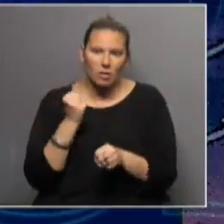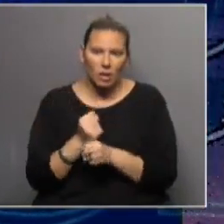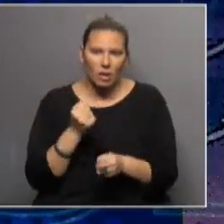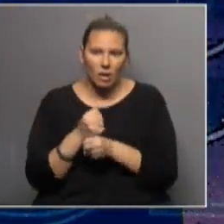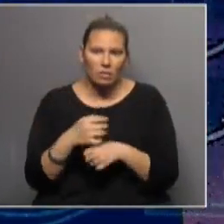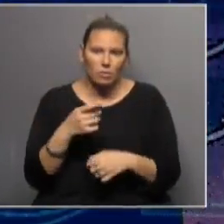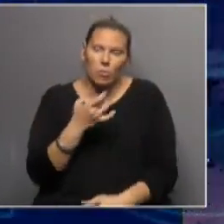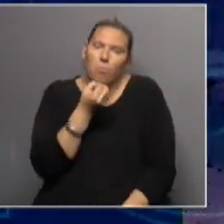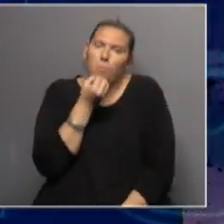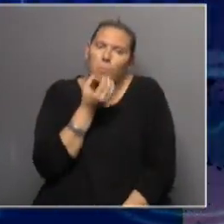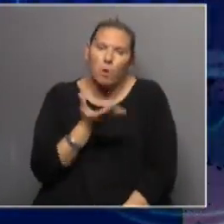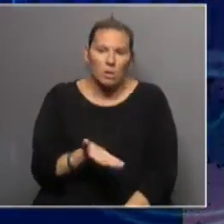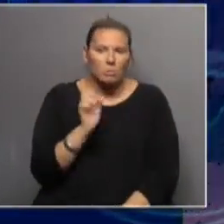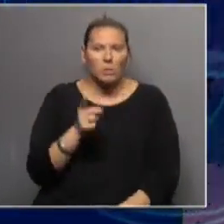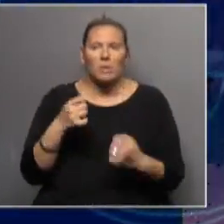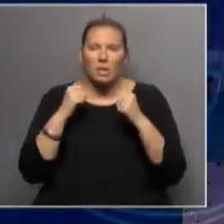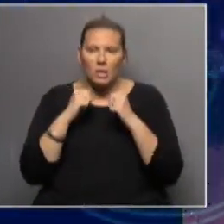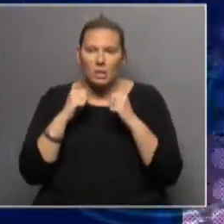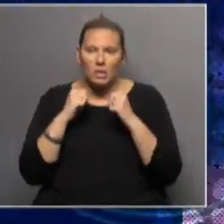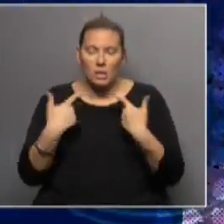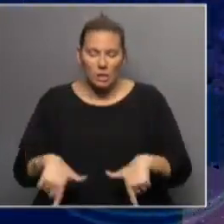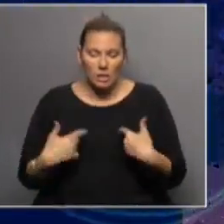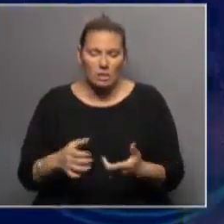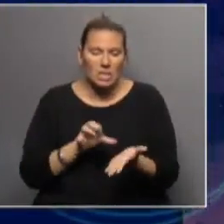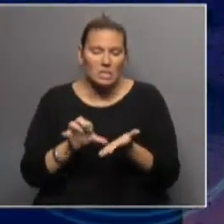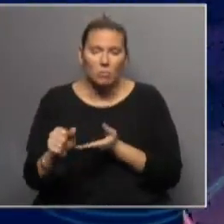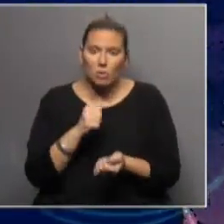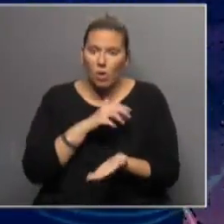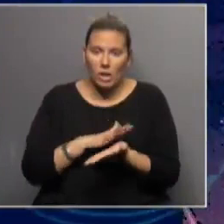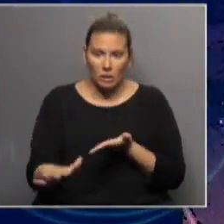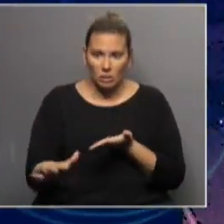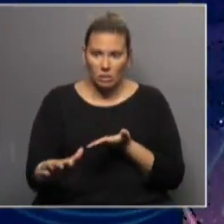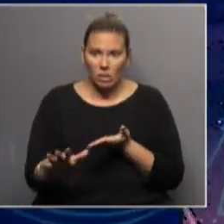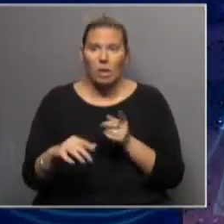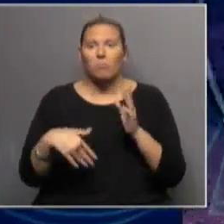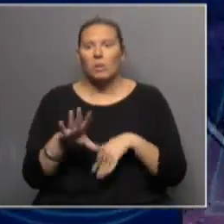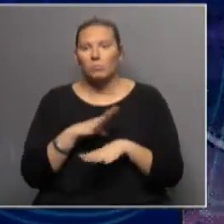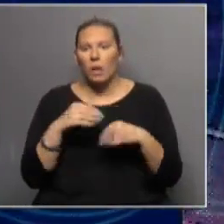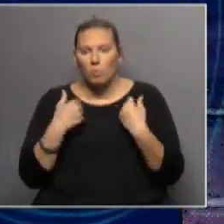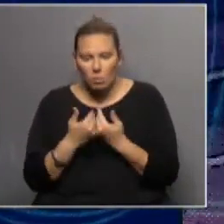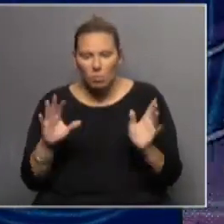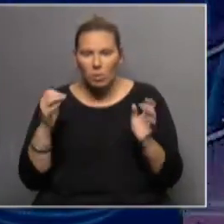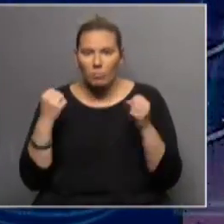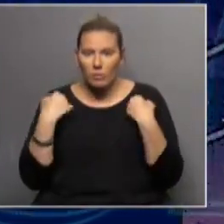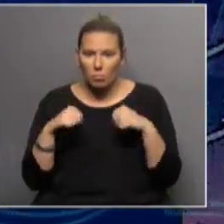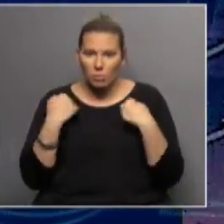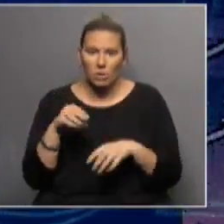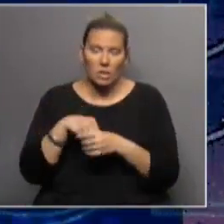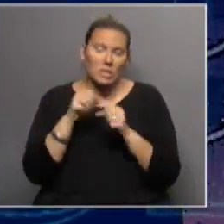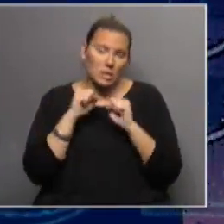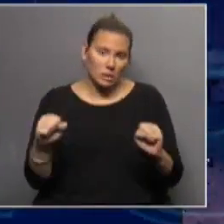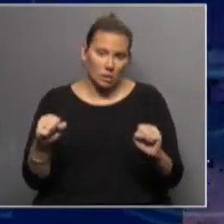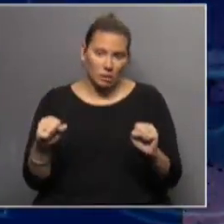realmente espectaculares. Aparte, la Intendencia es un servicio gratuito para eso. Aparte, las escuelas de iniciación deportiva. Son los tres programas que abarca la Secretaría,